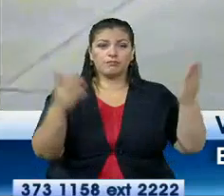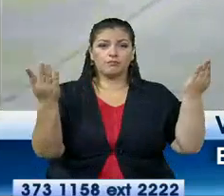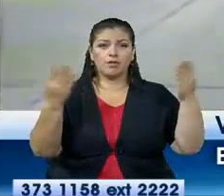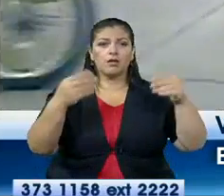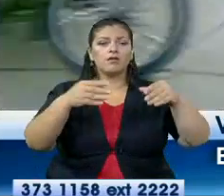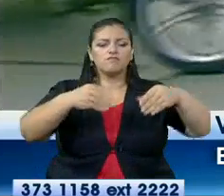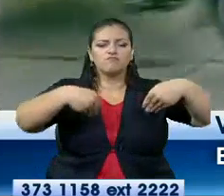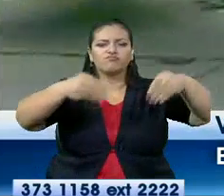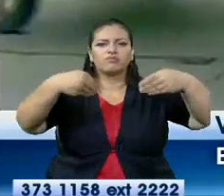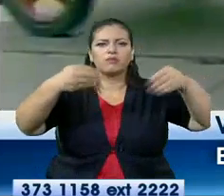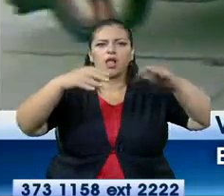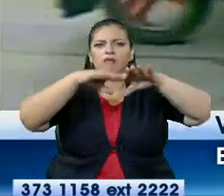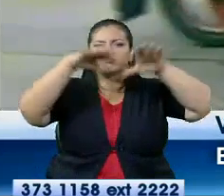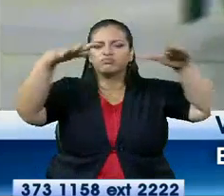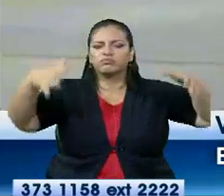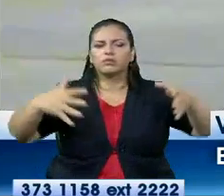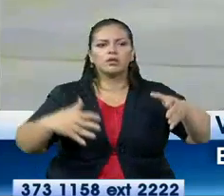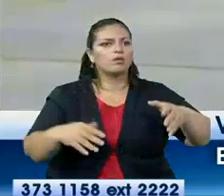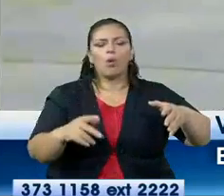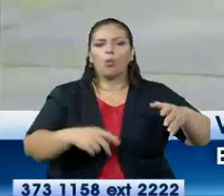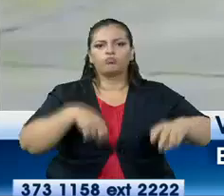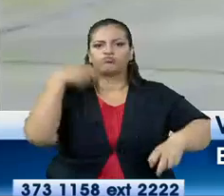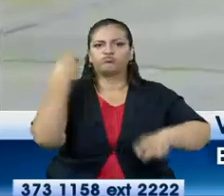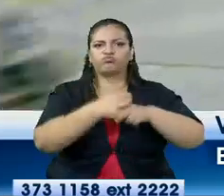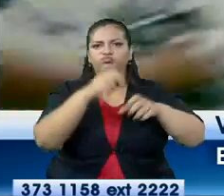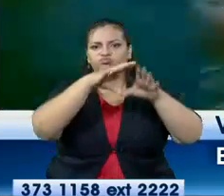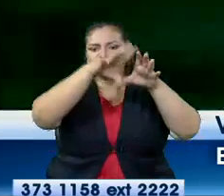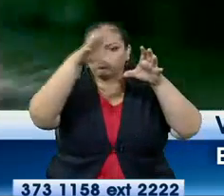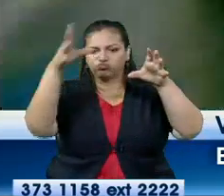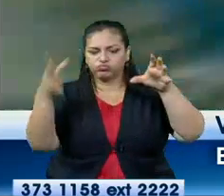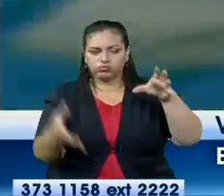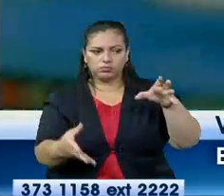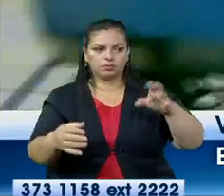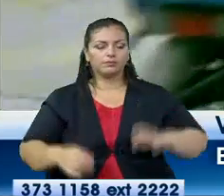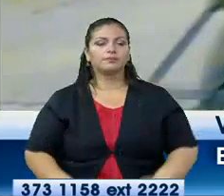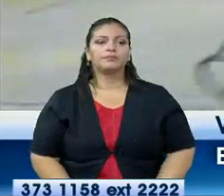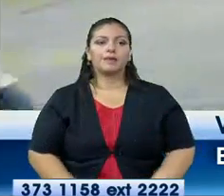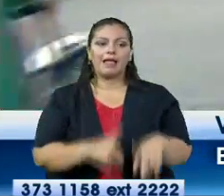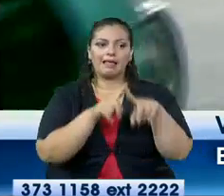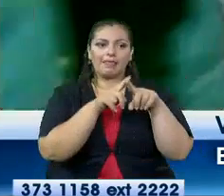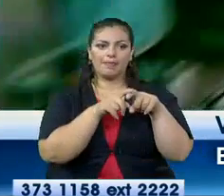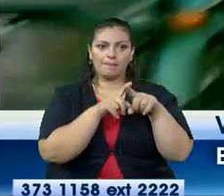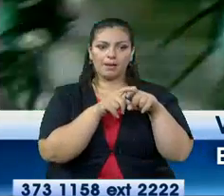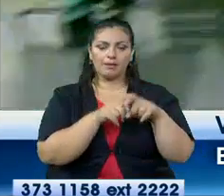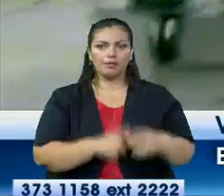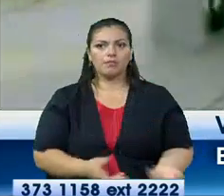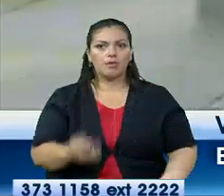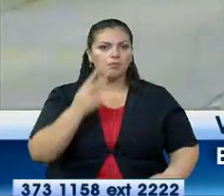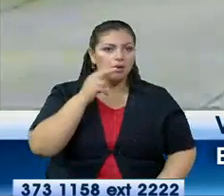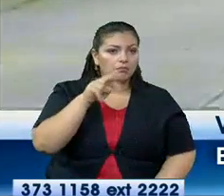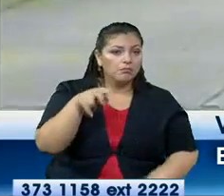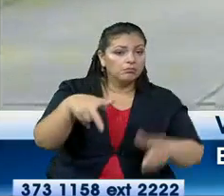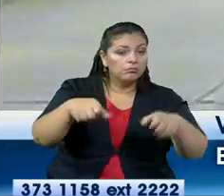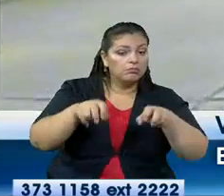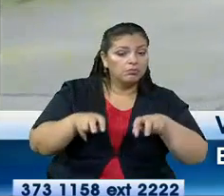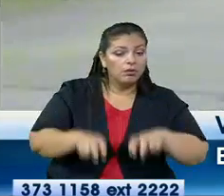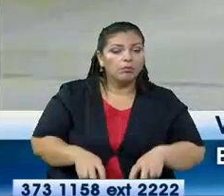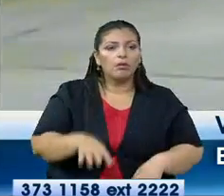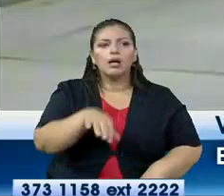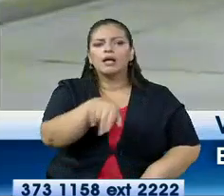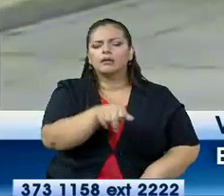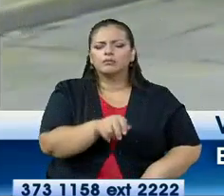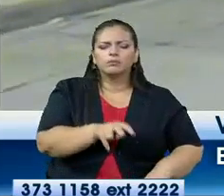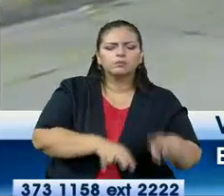donde, considerando el tipo de vehículos que no tiene las seguridades que uno quisiera